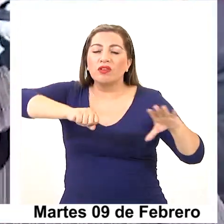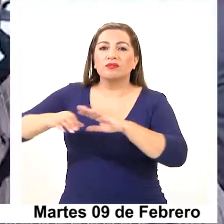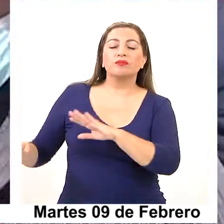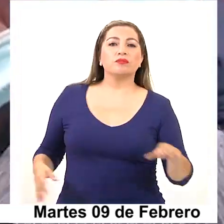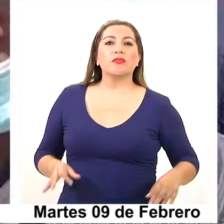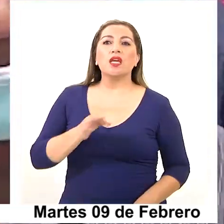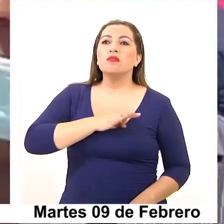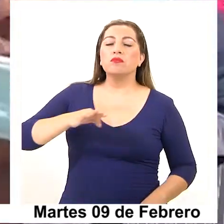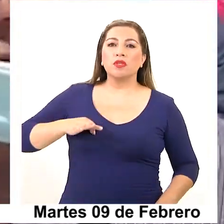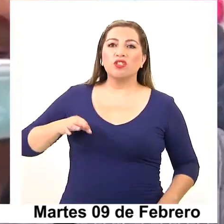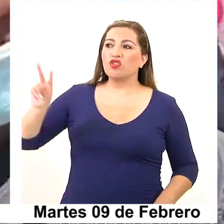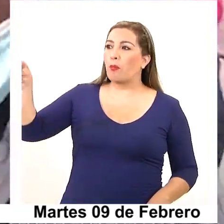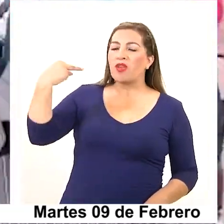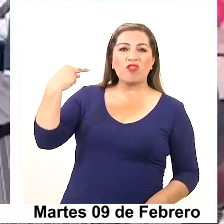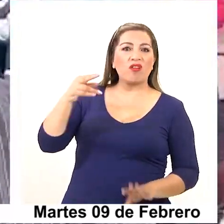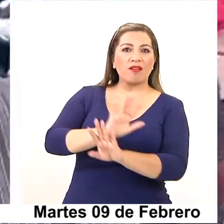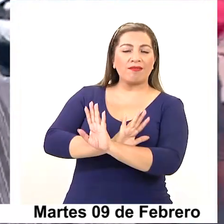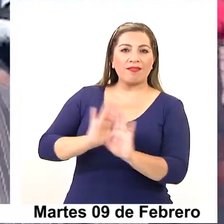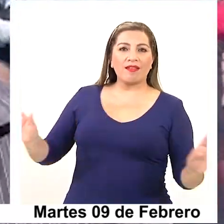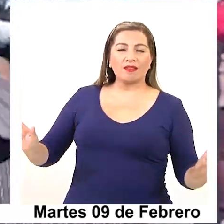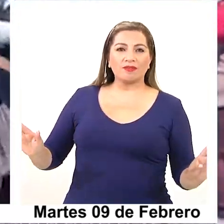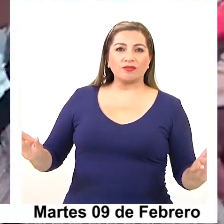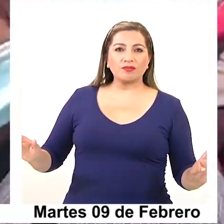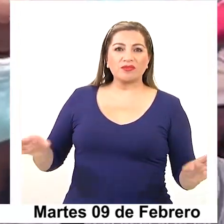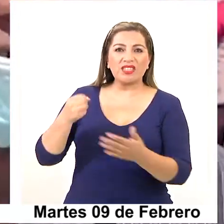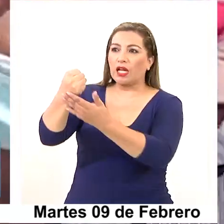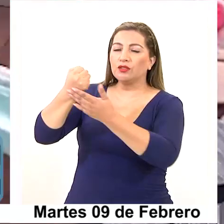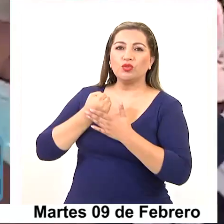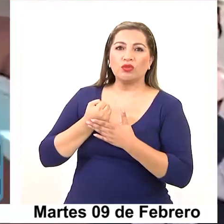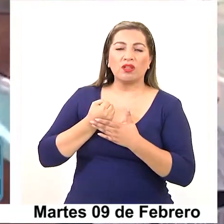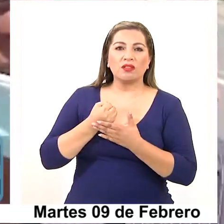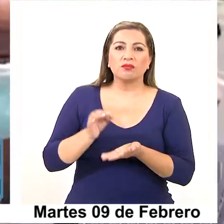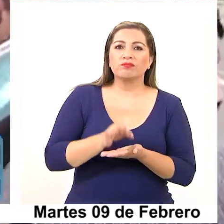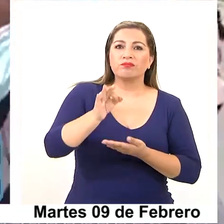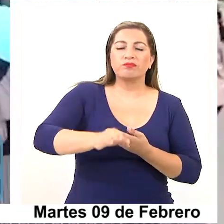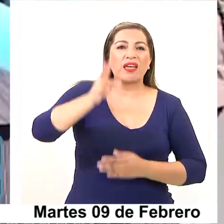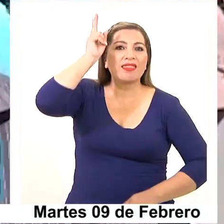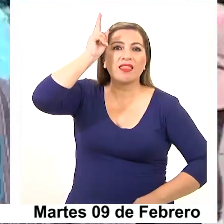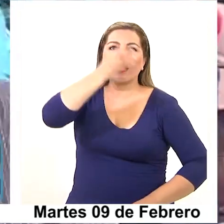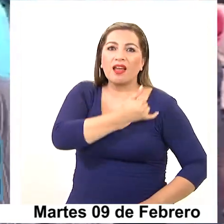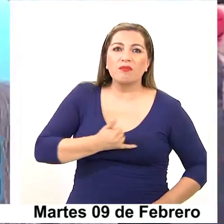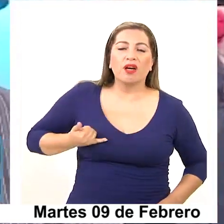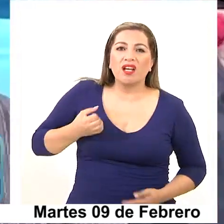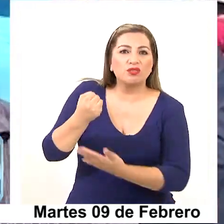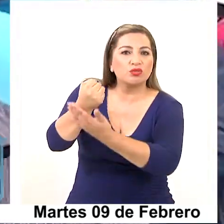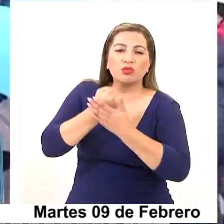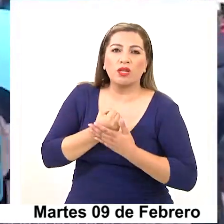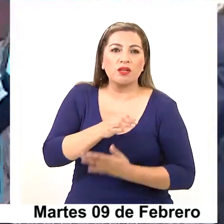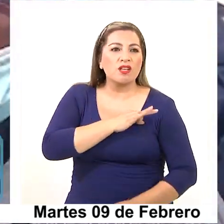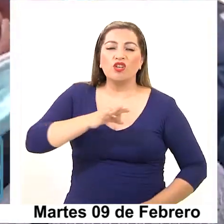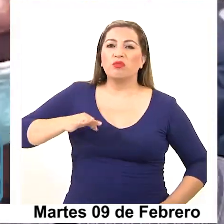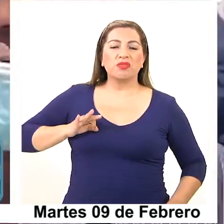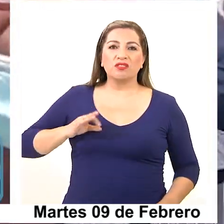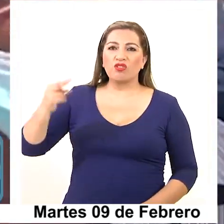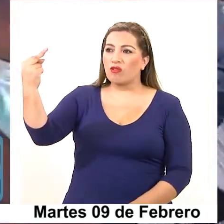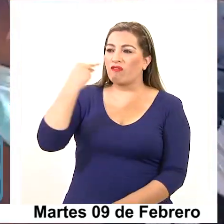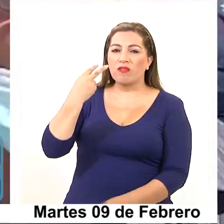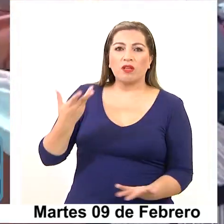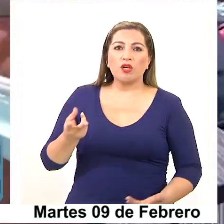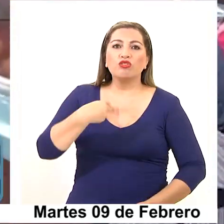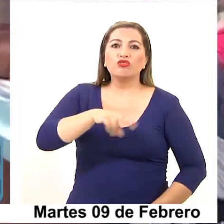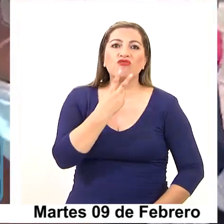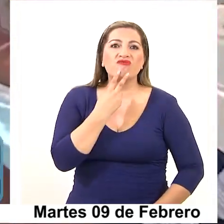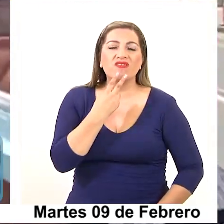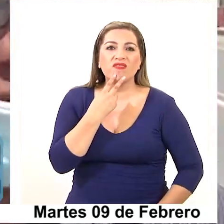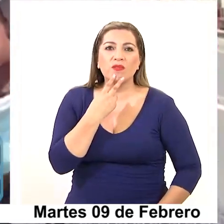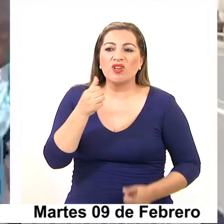ministros no nos tomó en cuenta de visitar a la comuna, a la comunidad indígena. Yo creo que los ministros no están viendo cómo vivimos